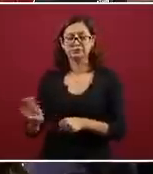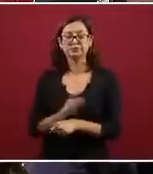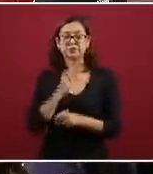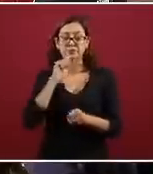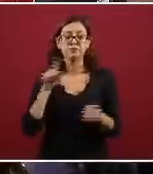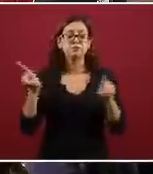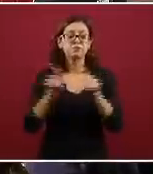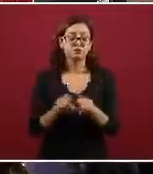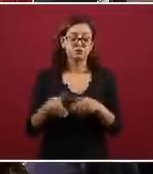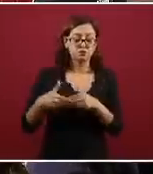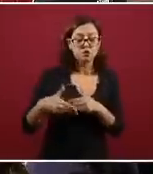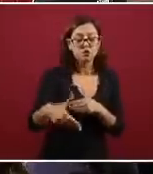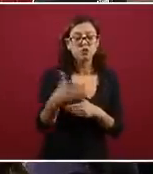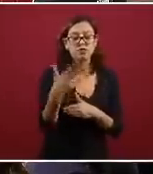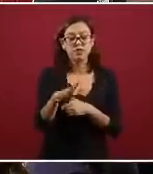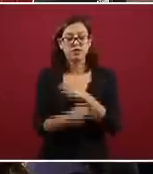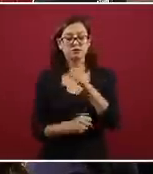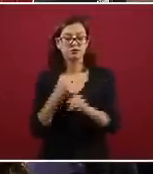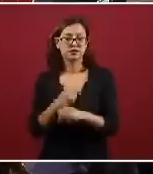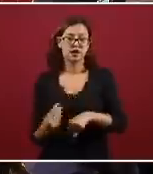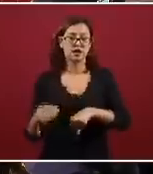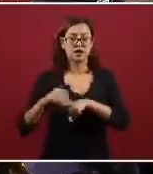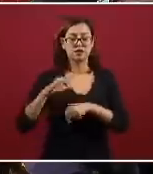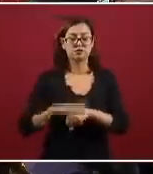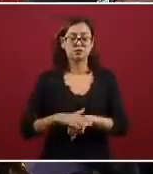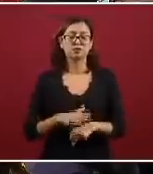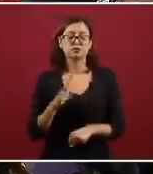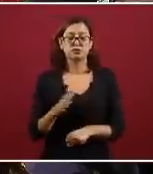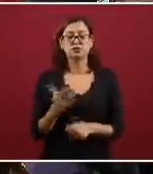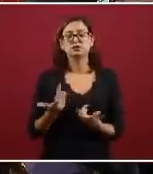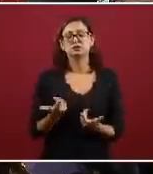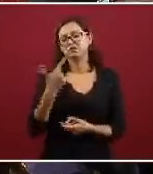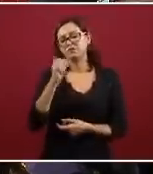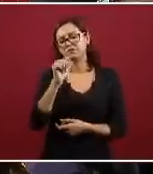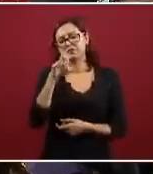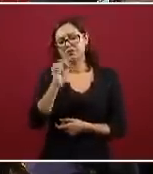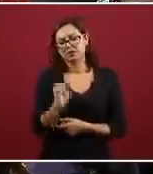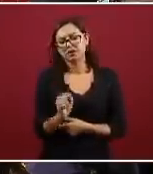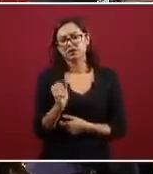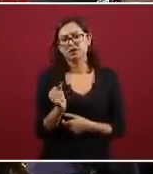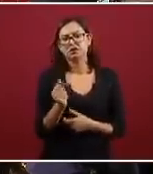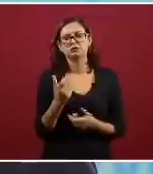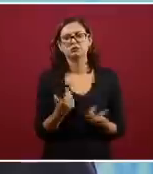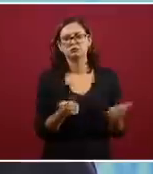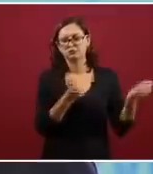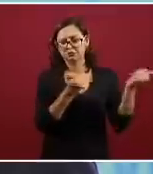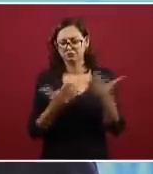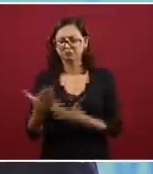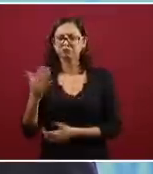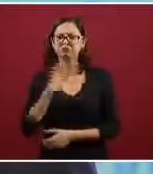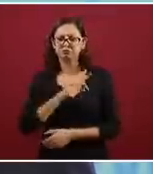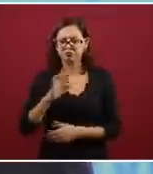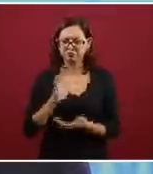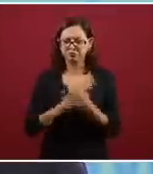años más, se asegura el suministro de gas natural a una tarifa de servicio de transporte competitiva.